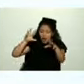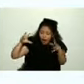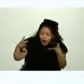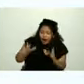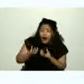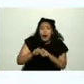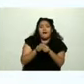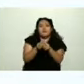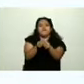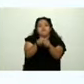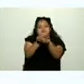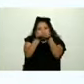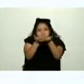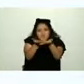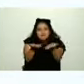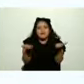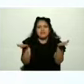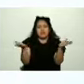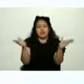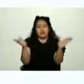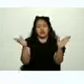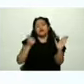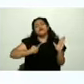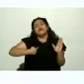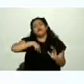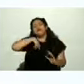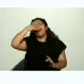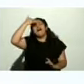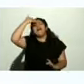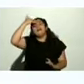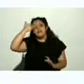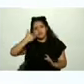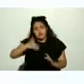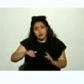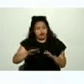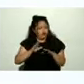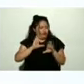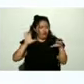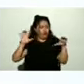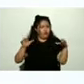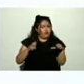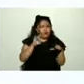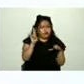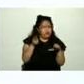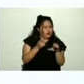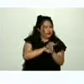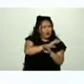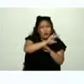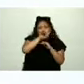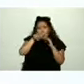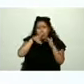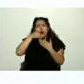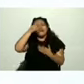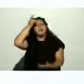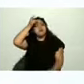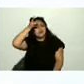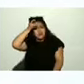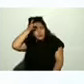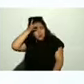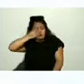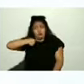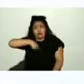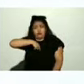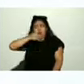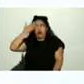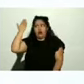nosotros. Estamos conscientes, toda la comunidad universitaria, que nuestro